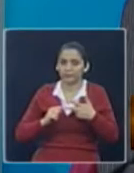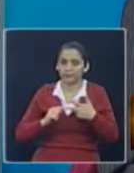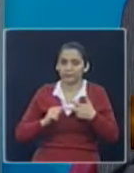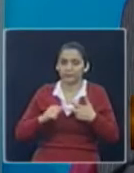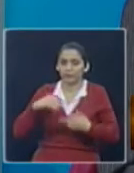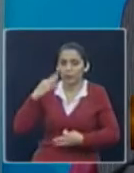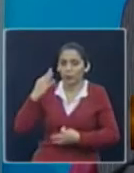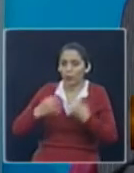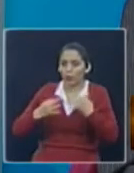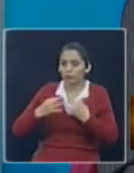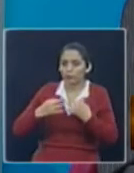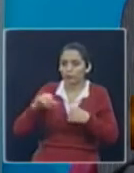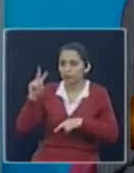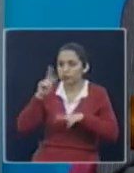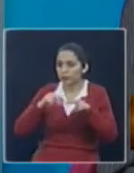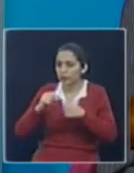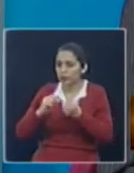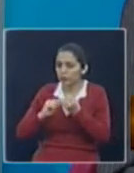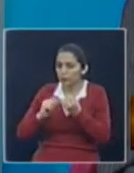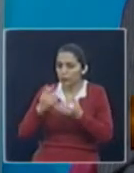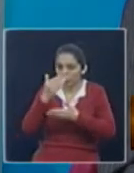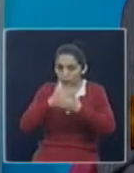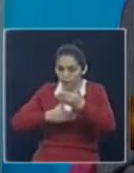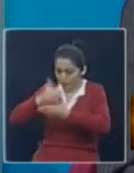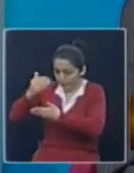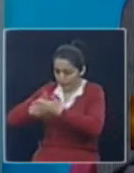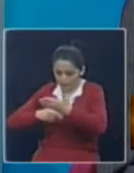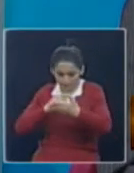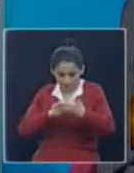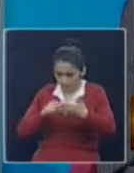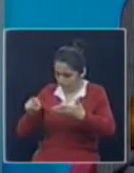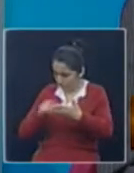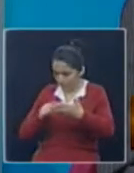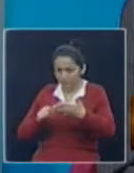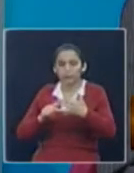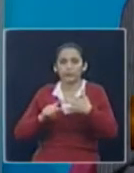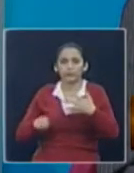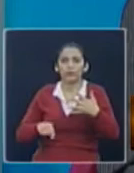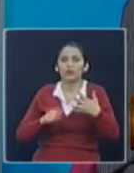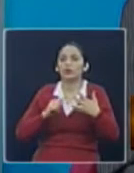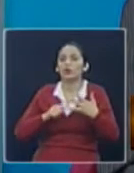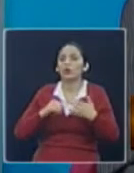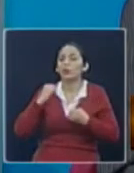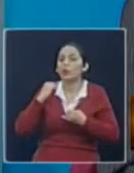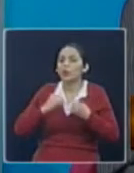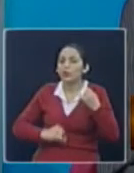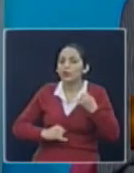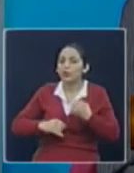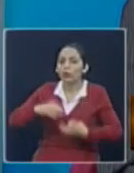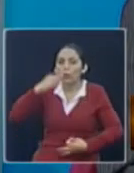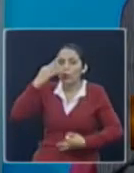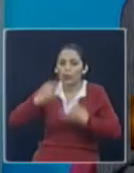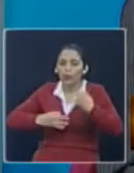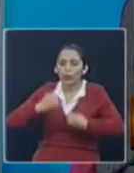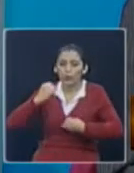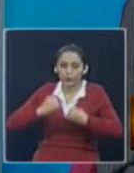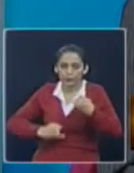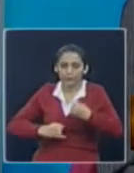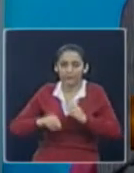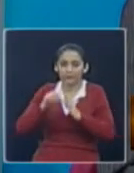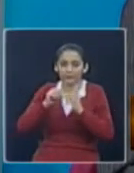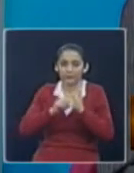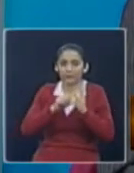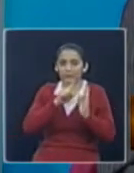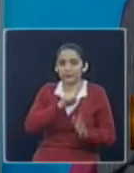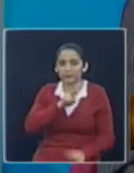y el tercer paso es el juicio penal. Lo que la Constitución establece en el artículo 120,